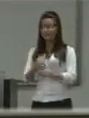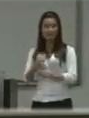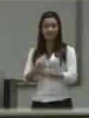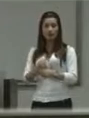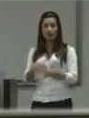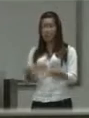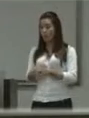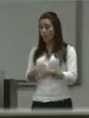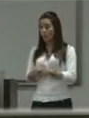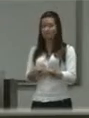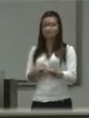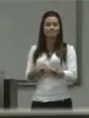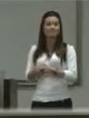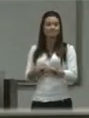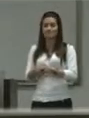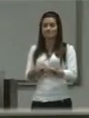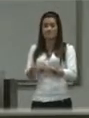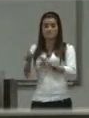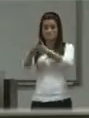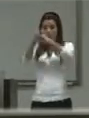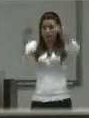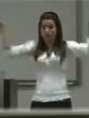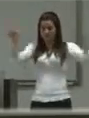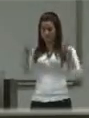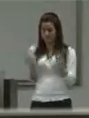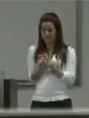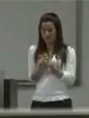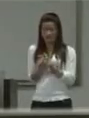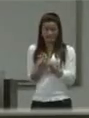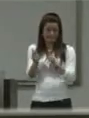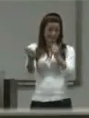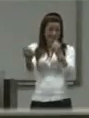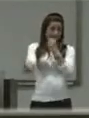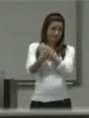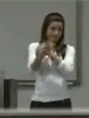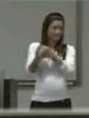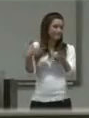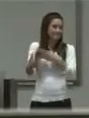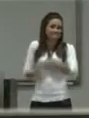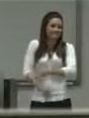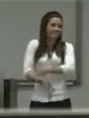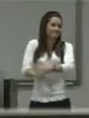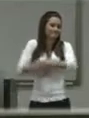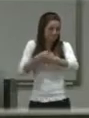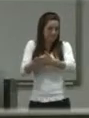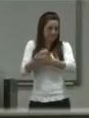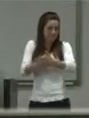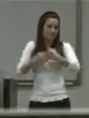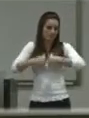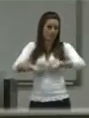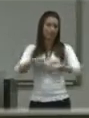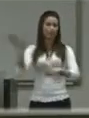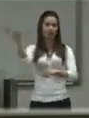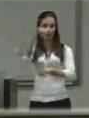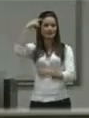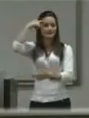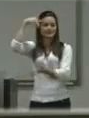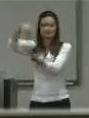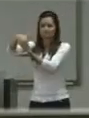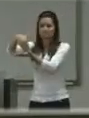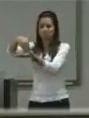que nadar contra la corriente siempre Pero entonces eso sí existe esa predisposición Entonces